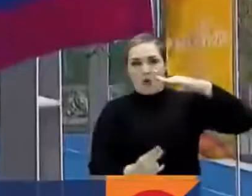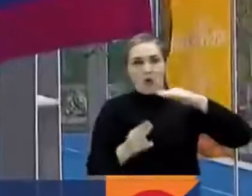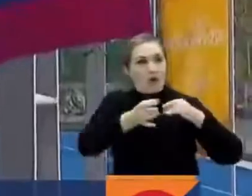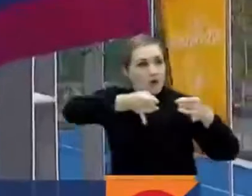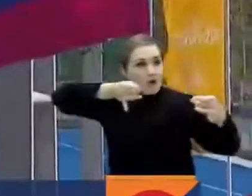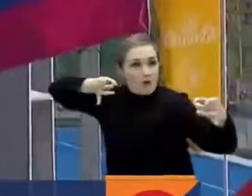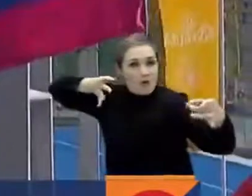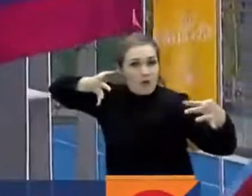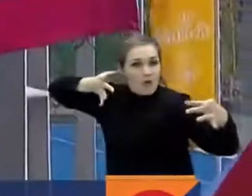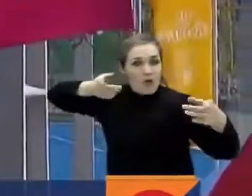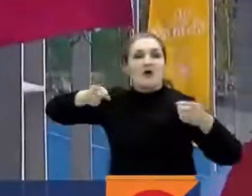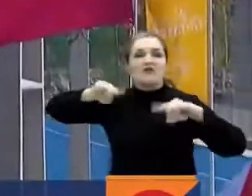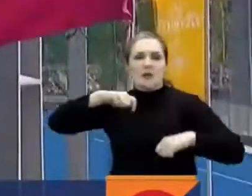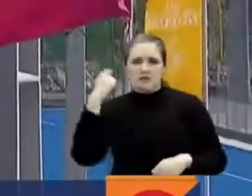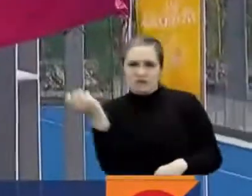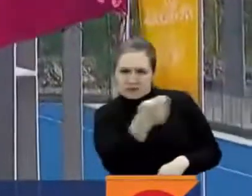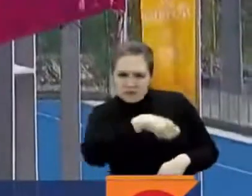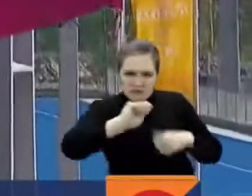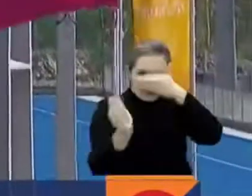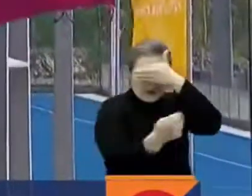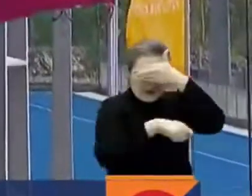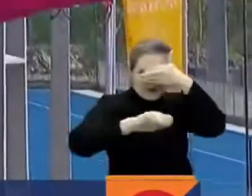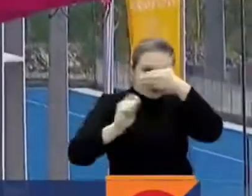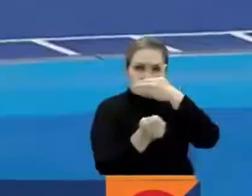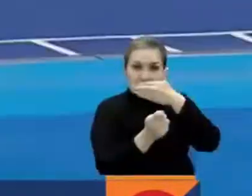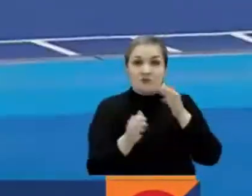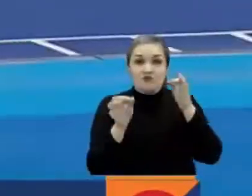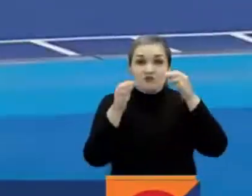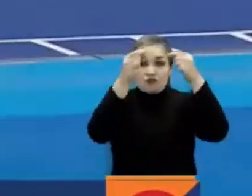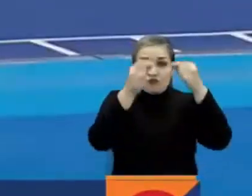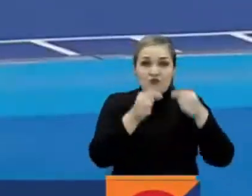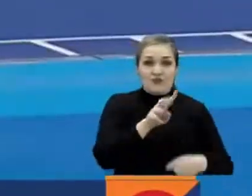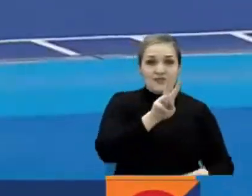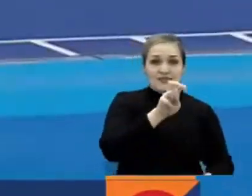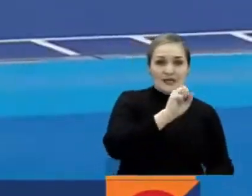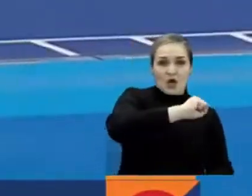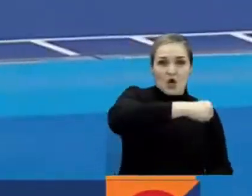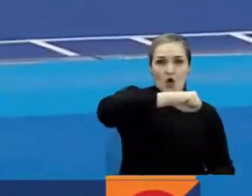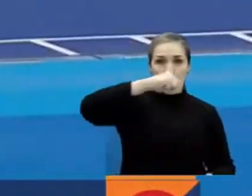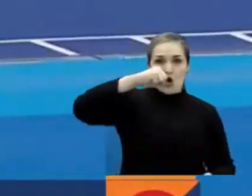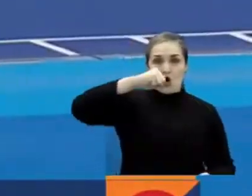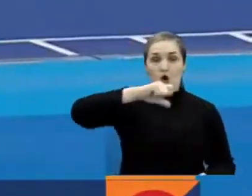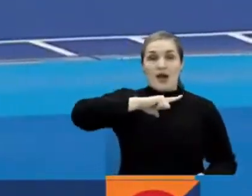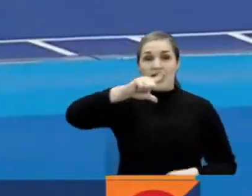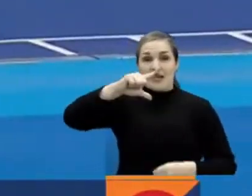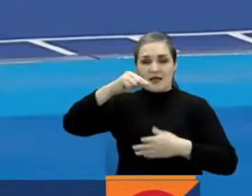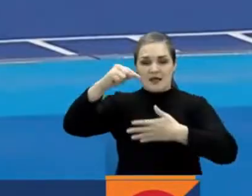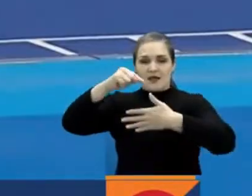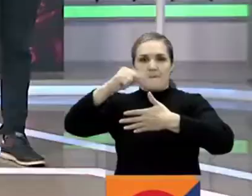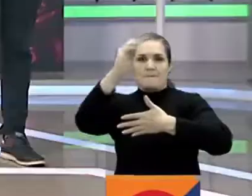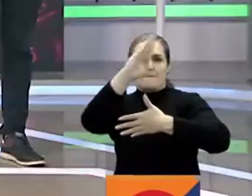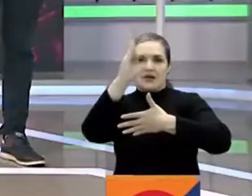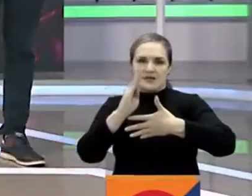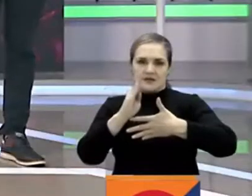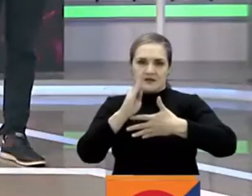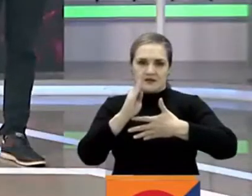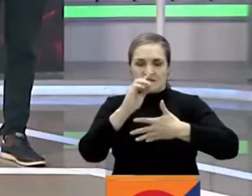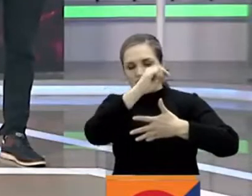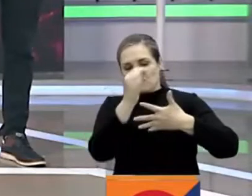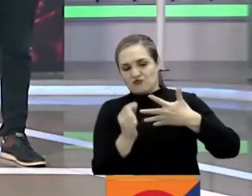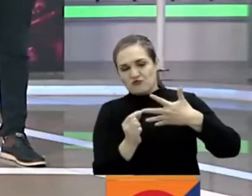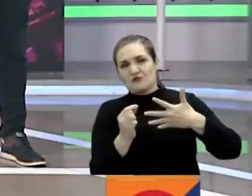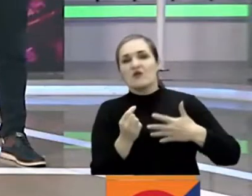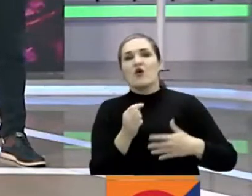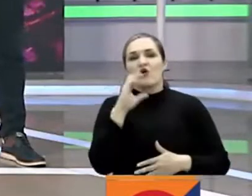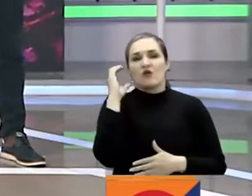esgrima. Colombia completa 7 medallas de oro y está a 7 del líder de los Juegos, Brasil. Hablemos